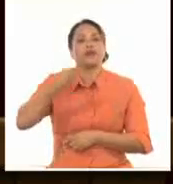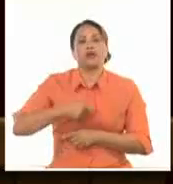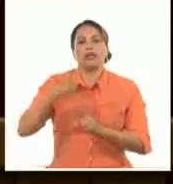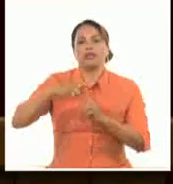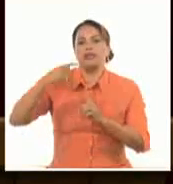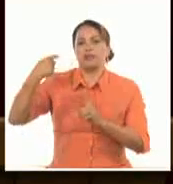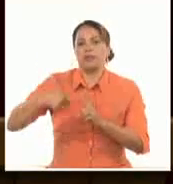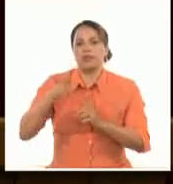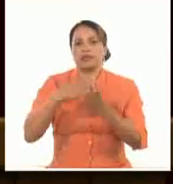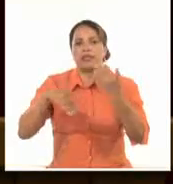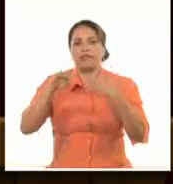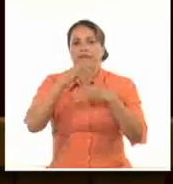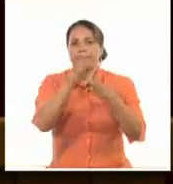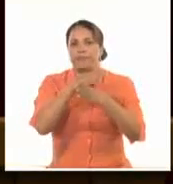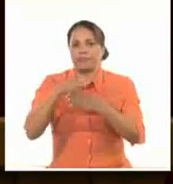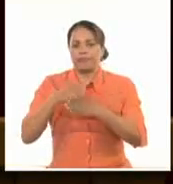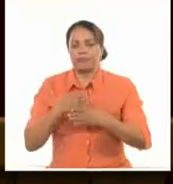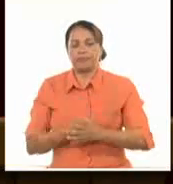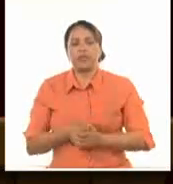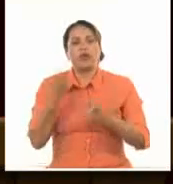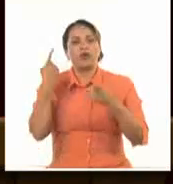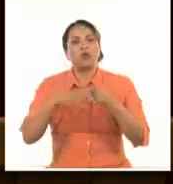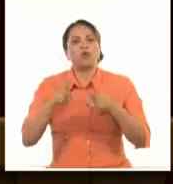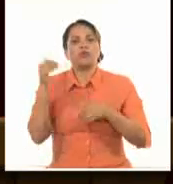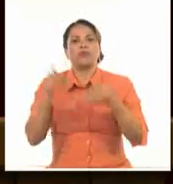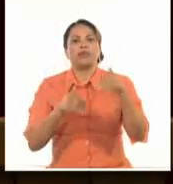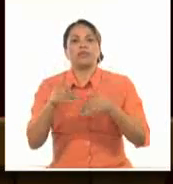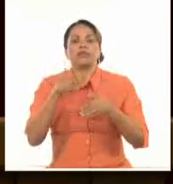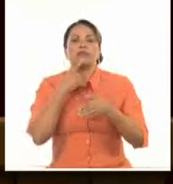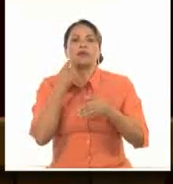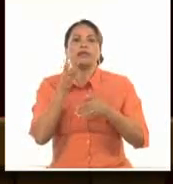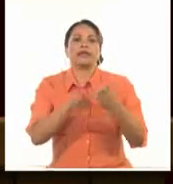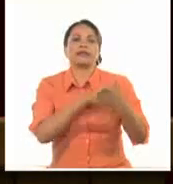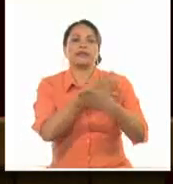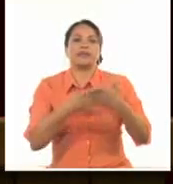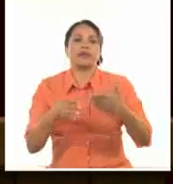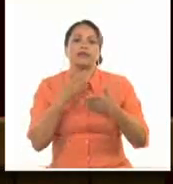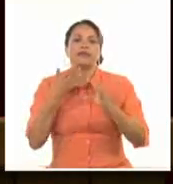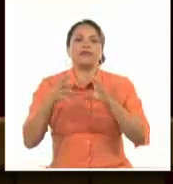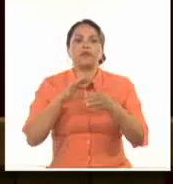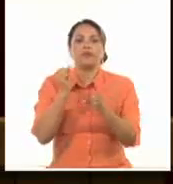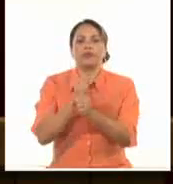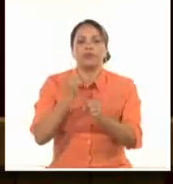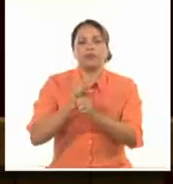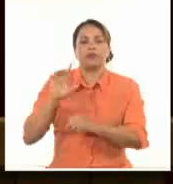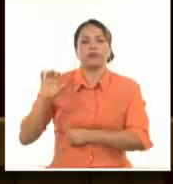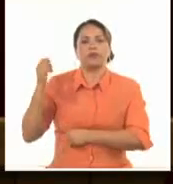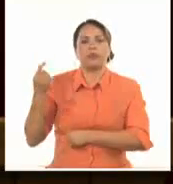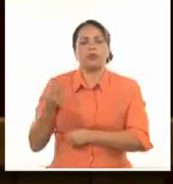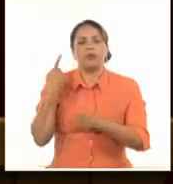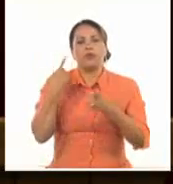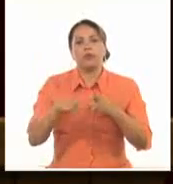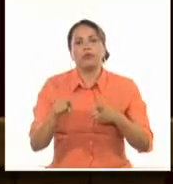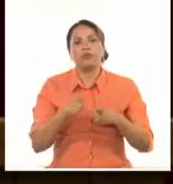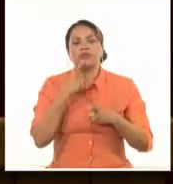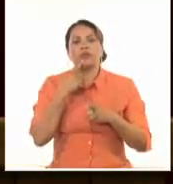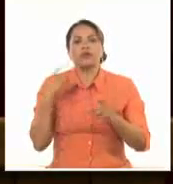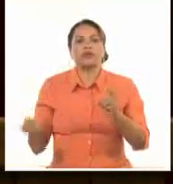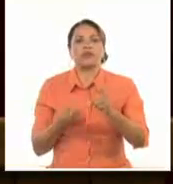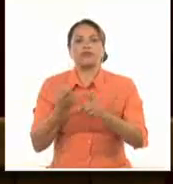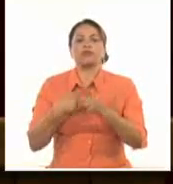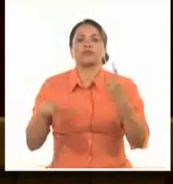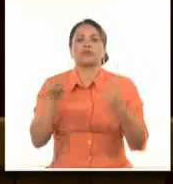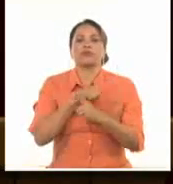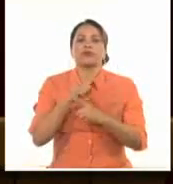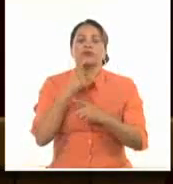niveles, los que participan en el diseño de las estrategias económicas, los que encabezan la batalla de ideas en las redes sociales, los